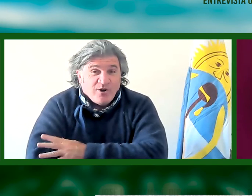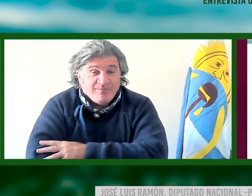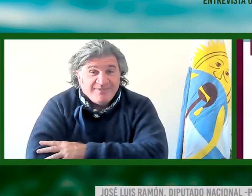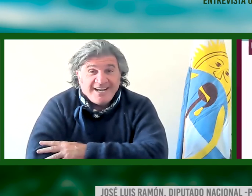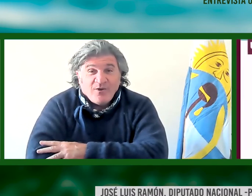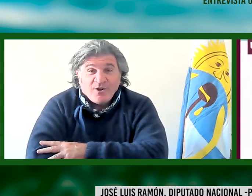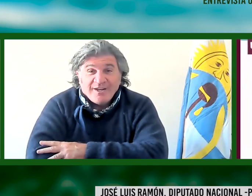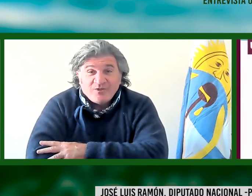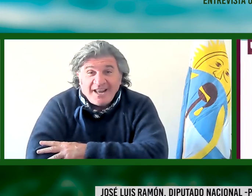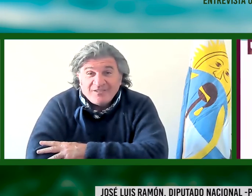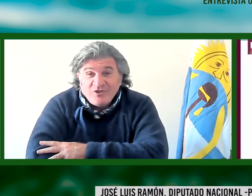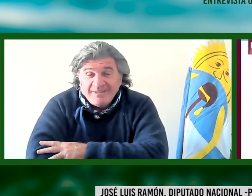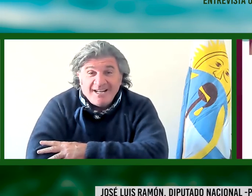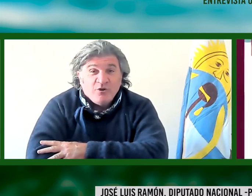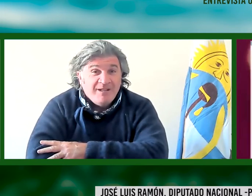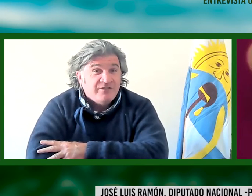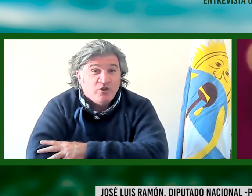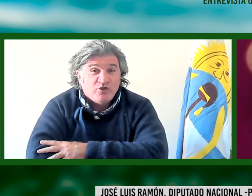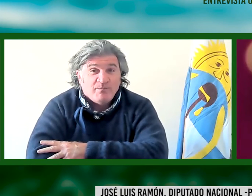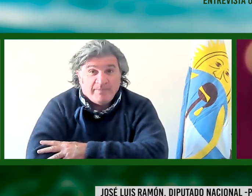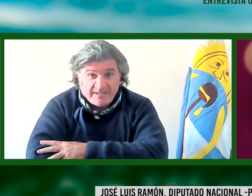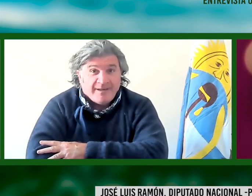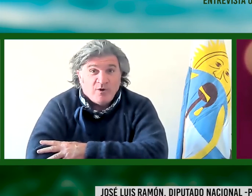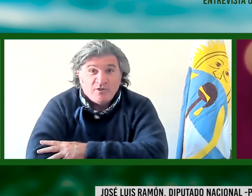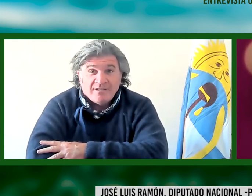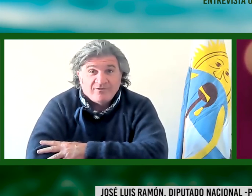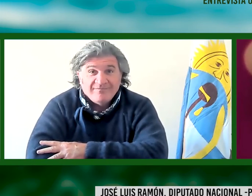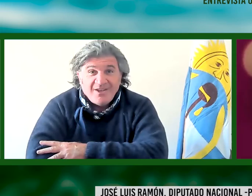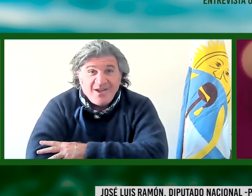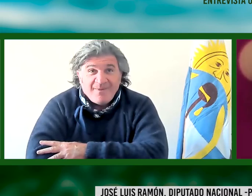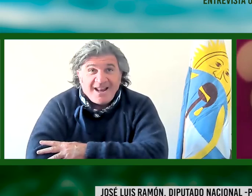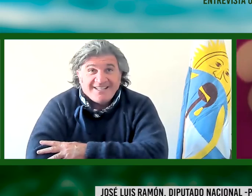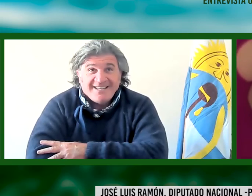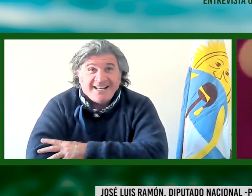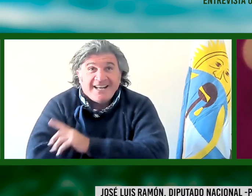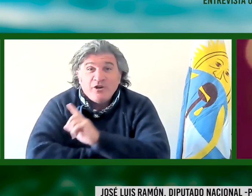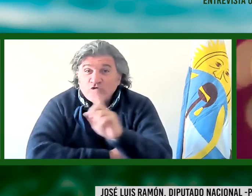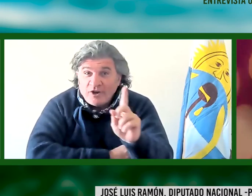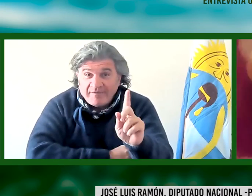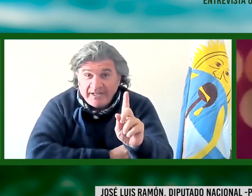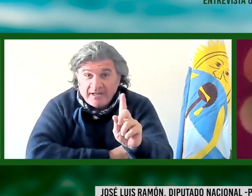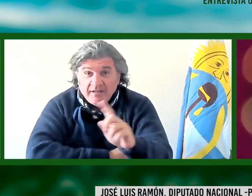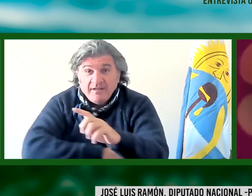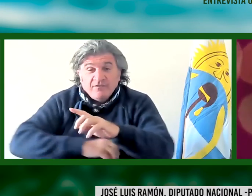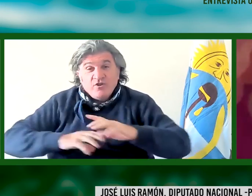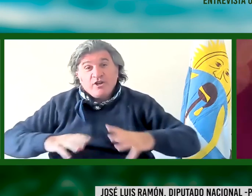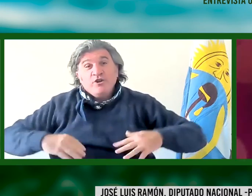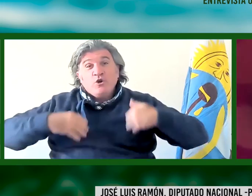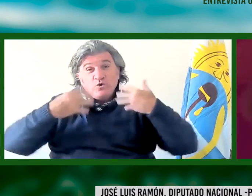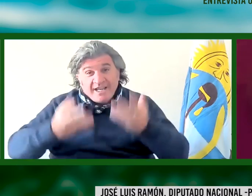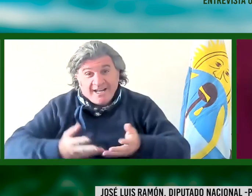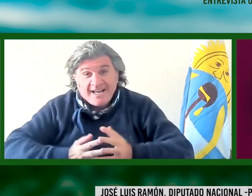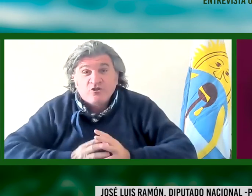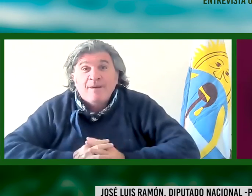Bueno, llegado al Congreso de la Nación, en el año 2018, presentamos el proyecto para que se declarara no zona fría, sino que